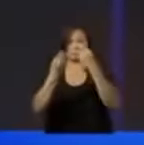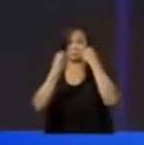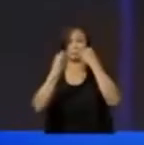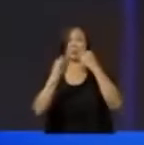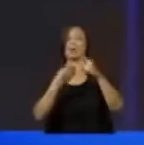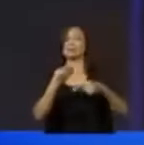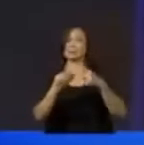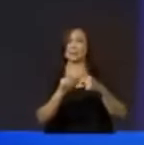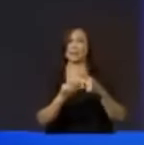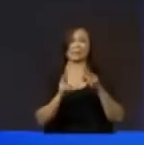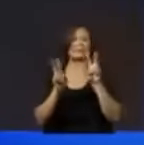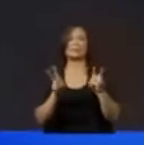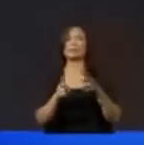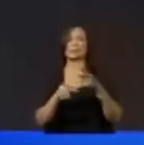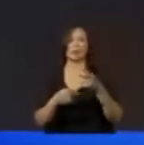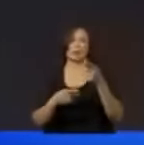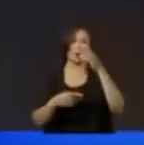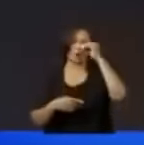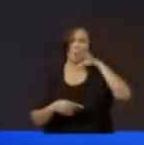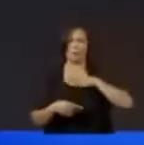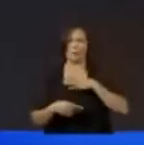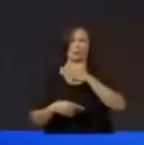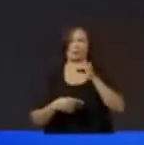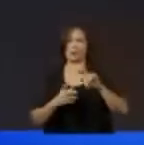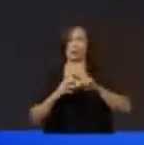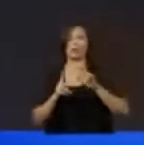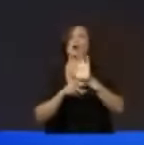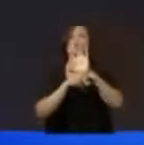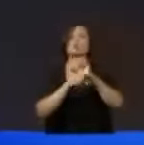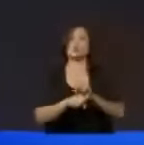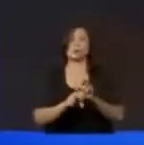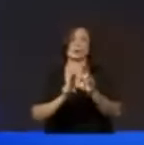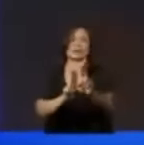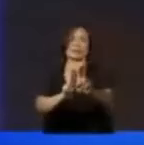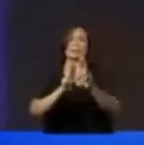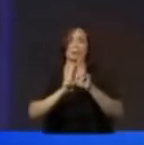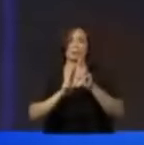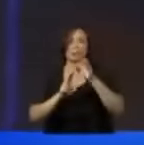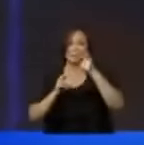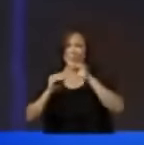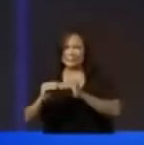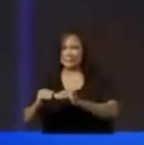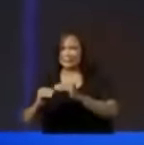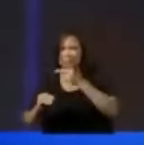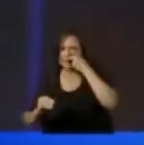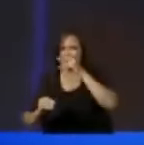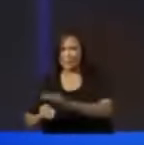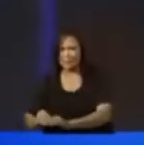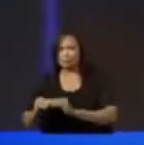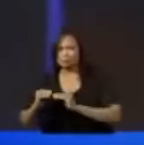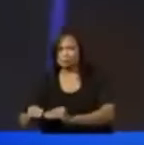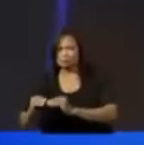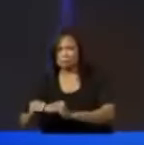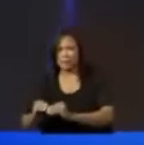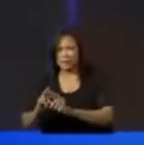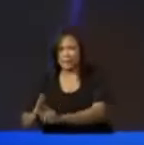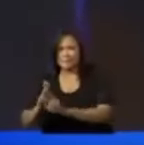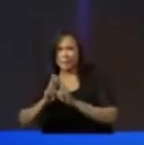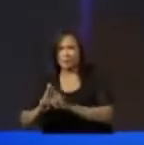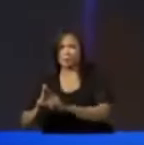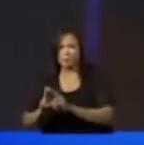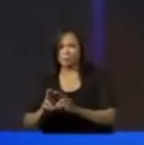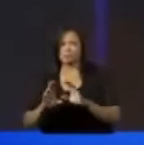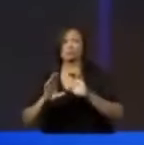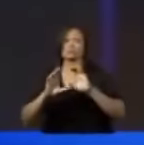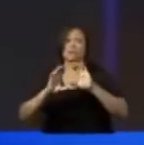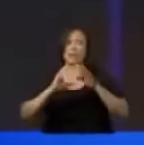masculinidad. Nosotros tenemos que empezar una cultura de respeto desde la niñez, desde las aulas,